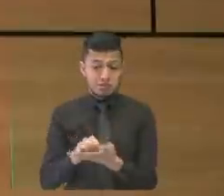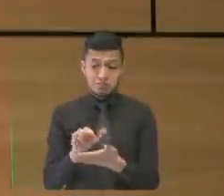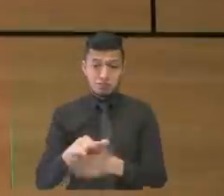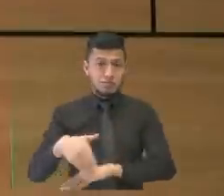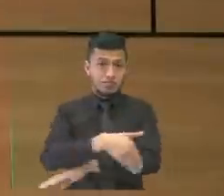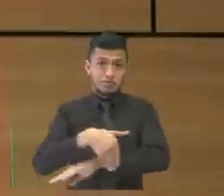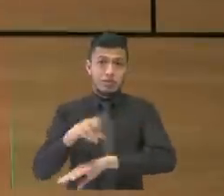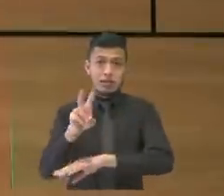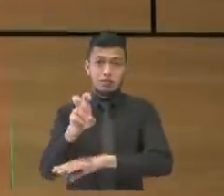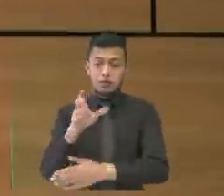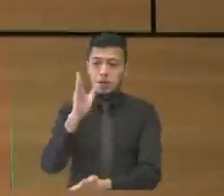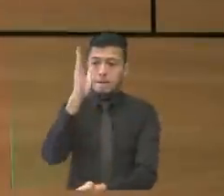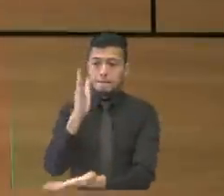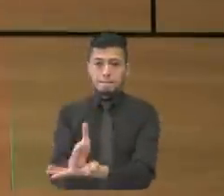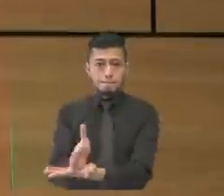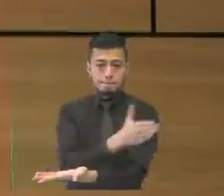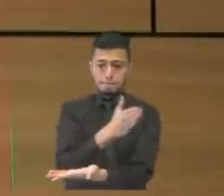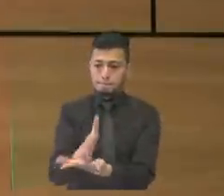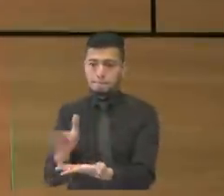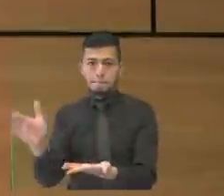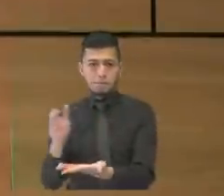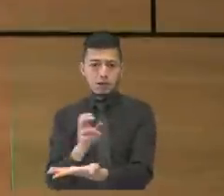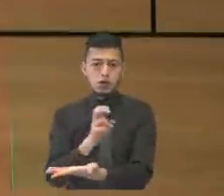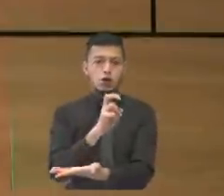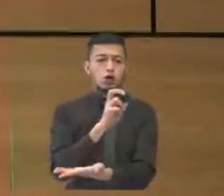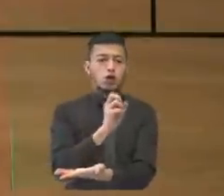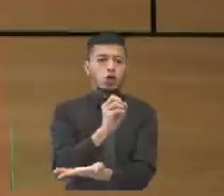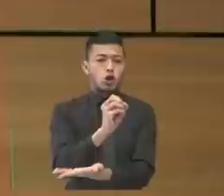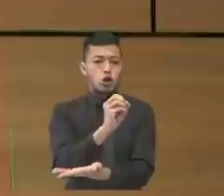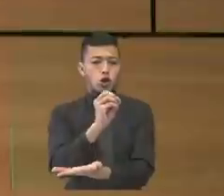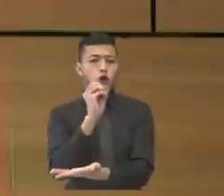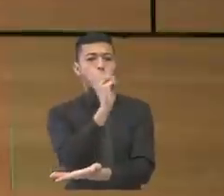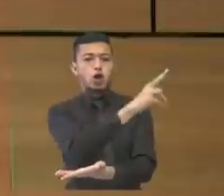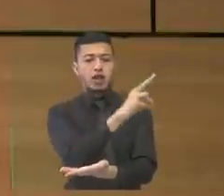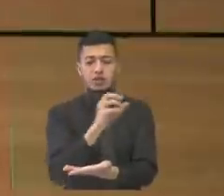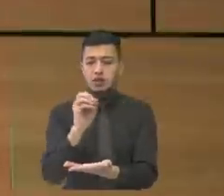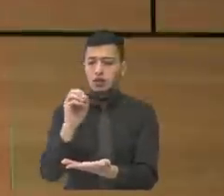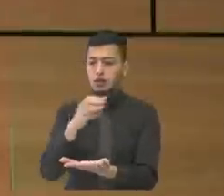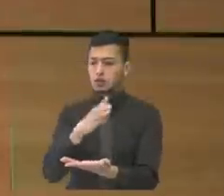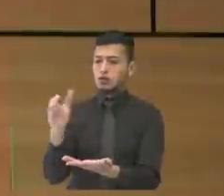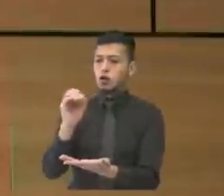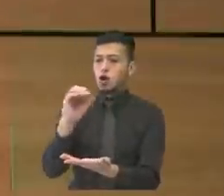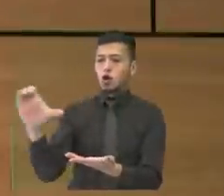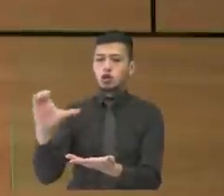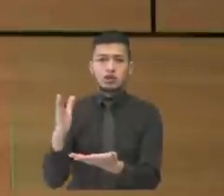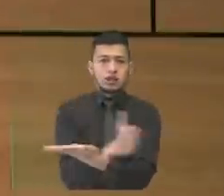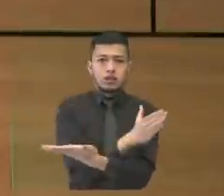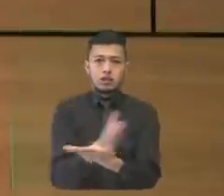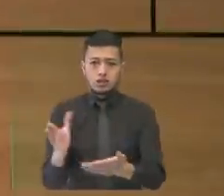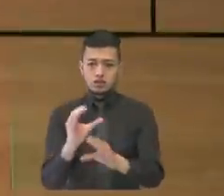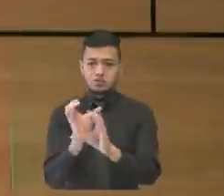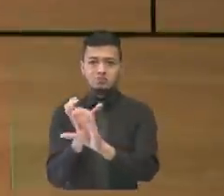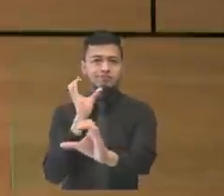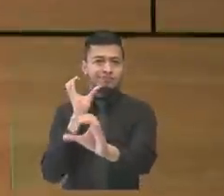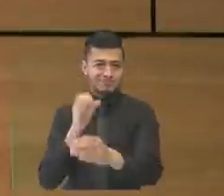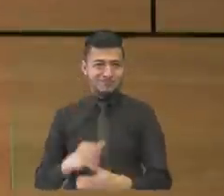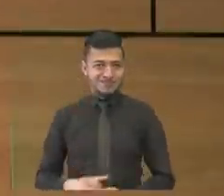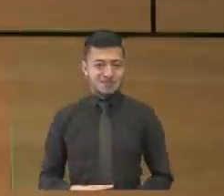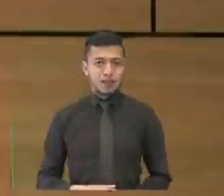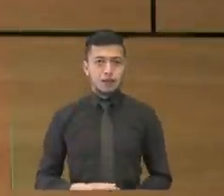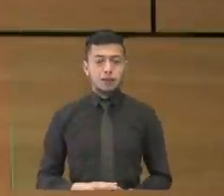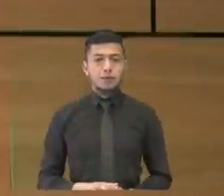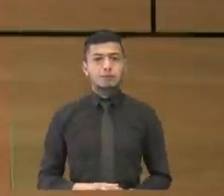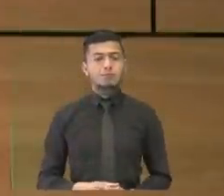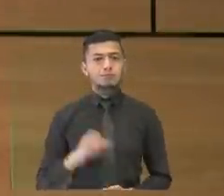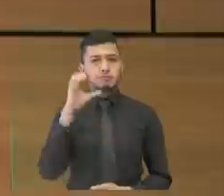troncal. Quedaría una séptima hacia el oriente y otra séptima hacia el occidente. Resulta que en la séptima